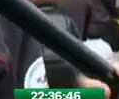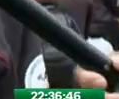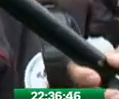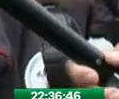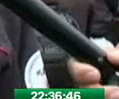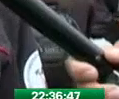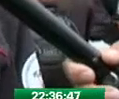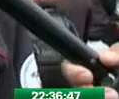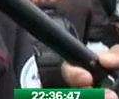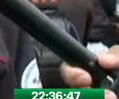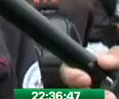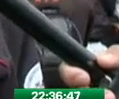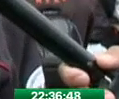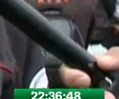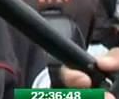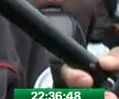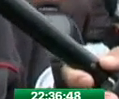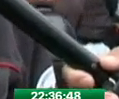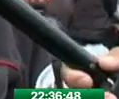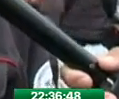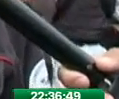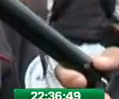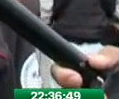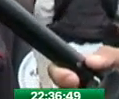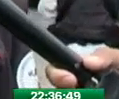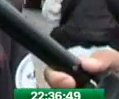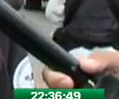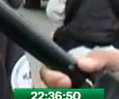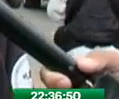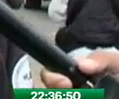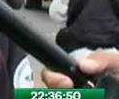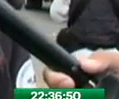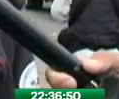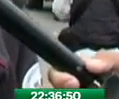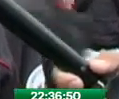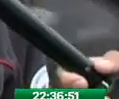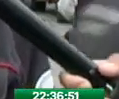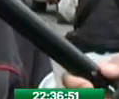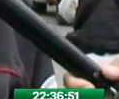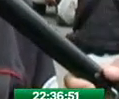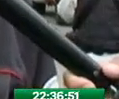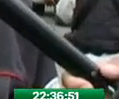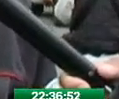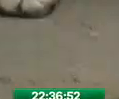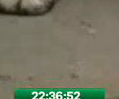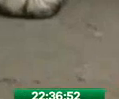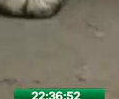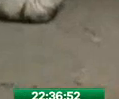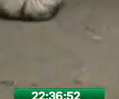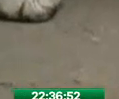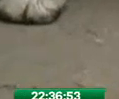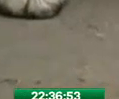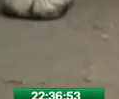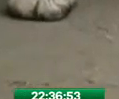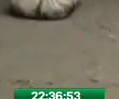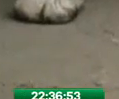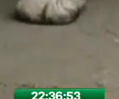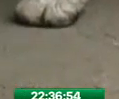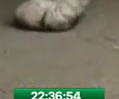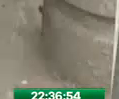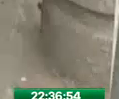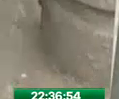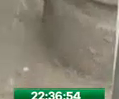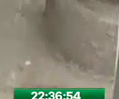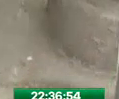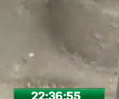donde personas del sector ingresaban a pasar y lamentablemente sucedió esta desgracia. Las mascotas de las personas que